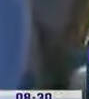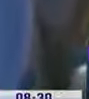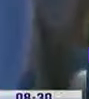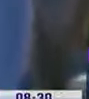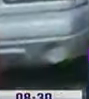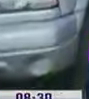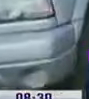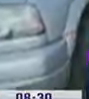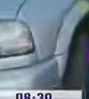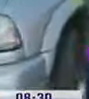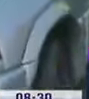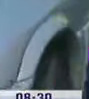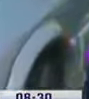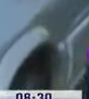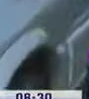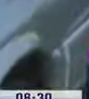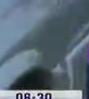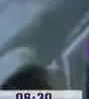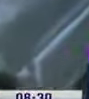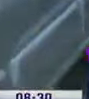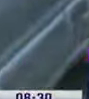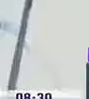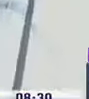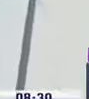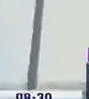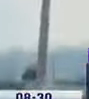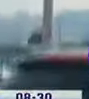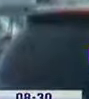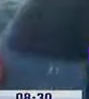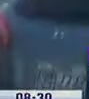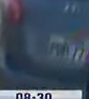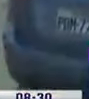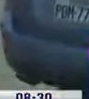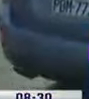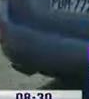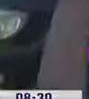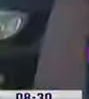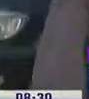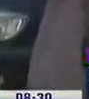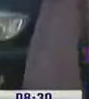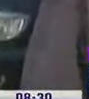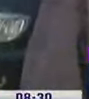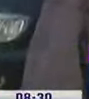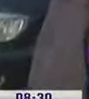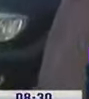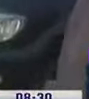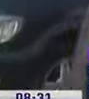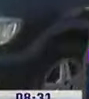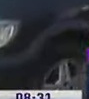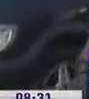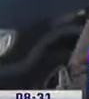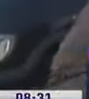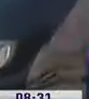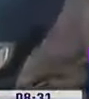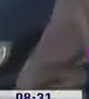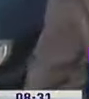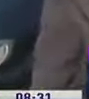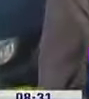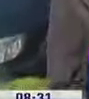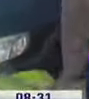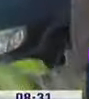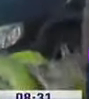pagar la multa. Mil disculpas al público por estar mal estacionado. ¿Ya le bajaron la máquina? Ya. ¿Separado? También. ¿Se